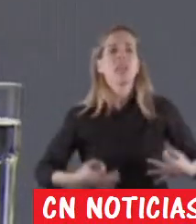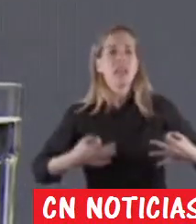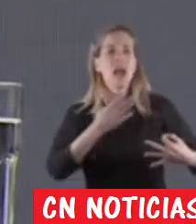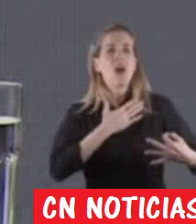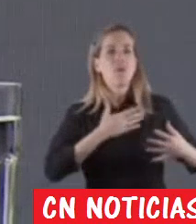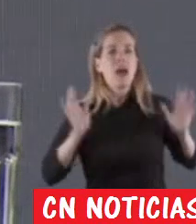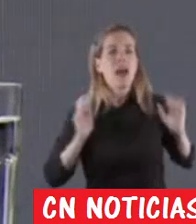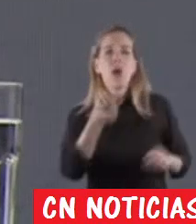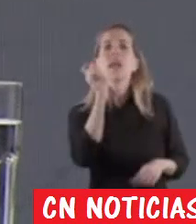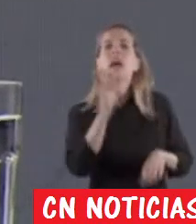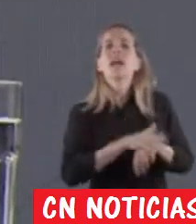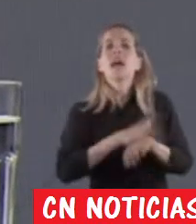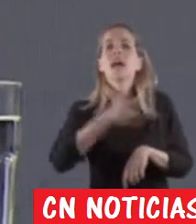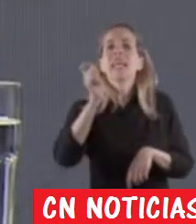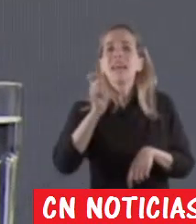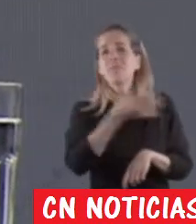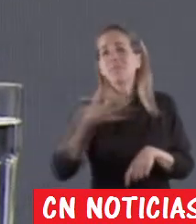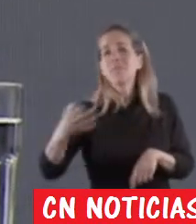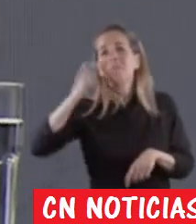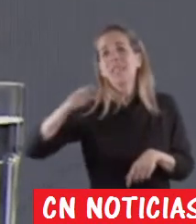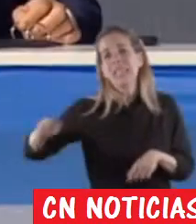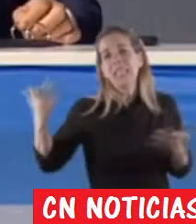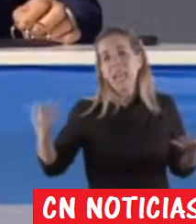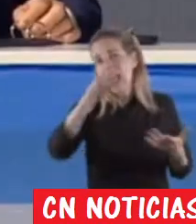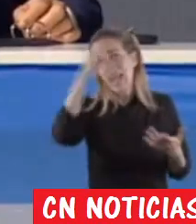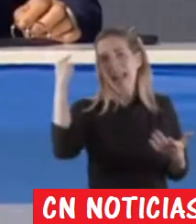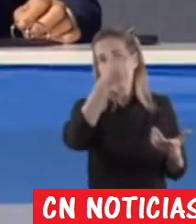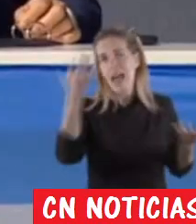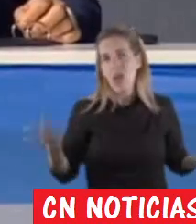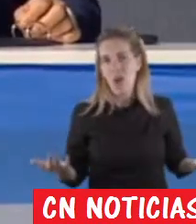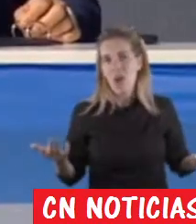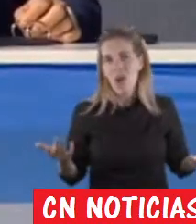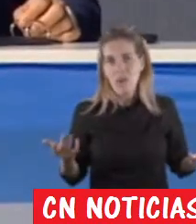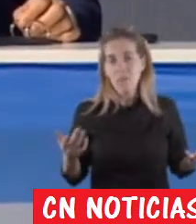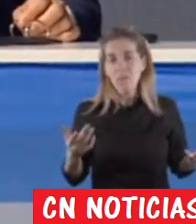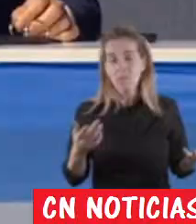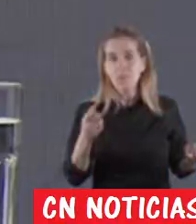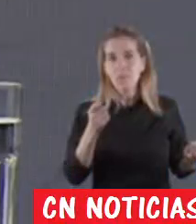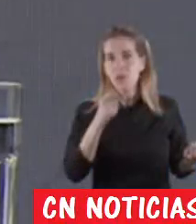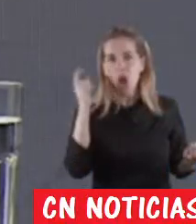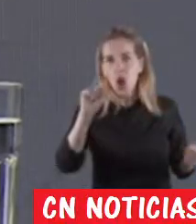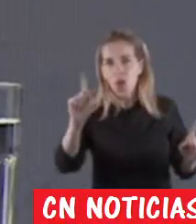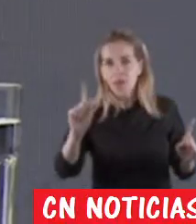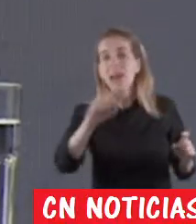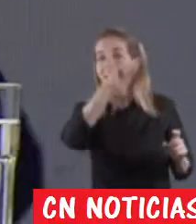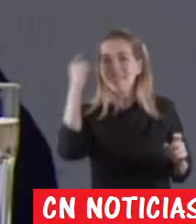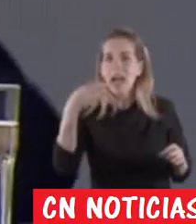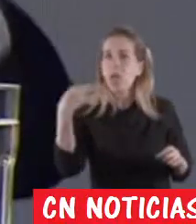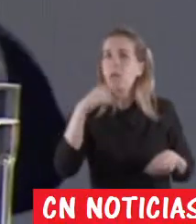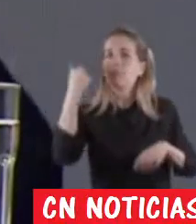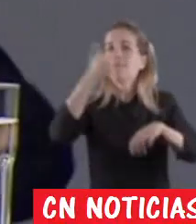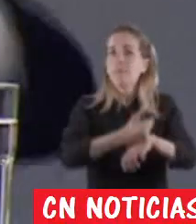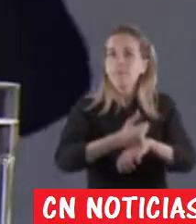¿Y quién lo hizo eso? Como bien dijo Acer, lo hizo el Estado. Y no nos avergüenza. El Estado debe estar para